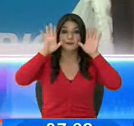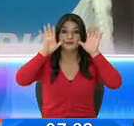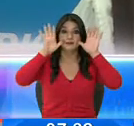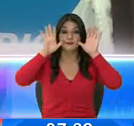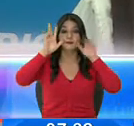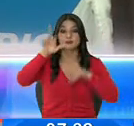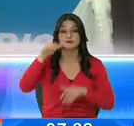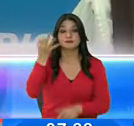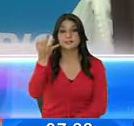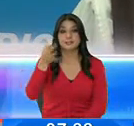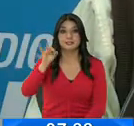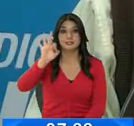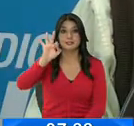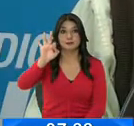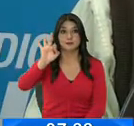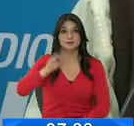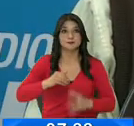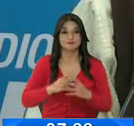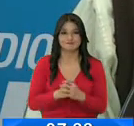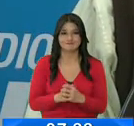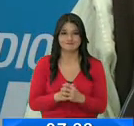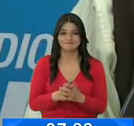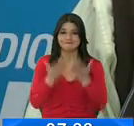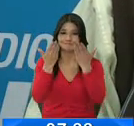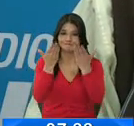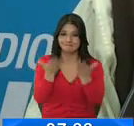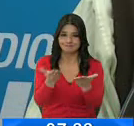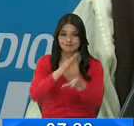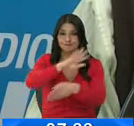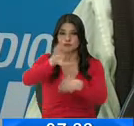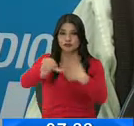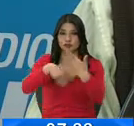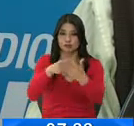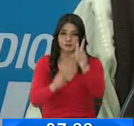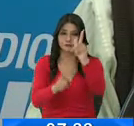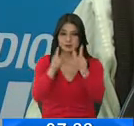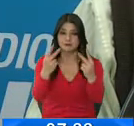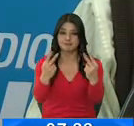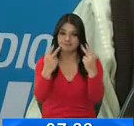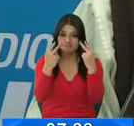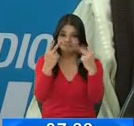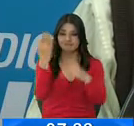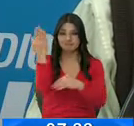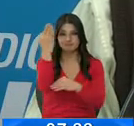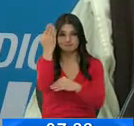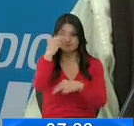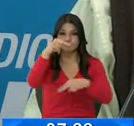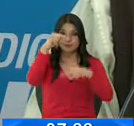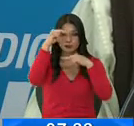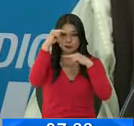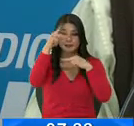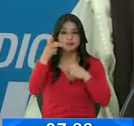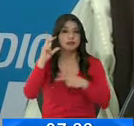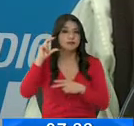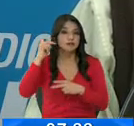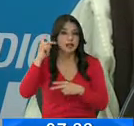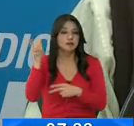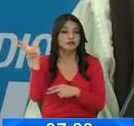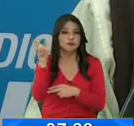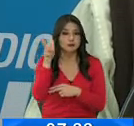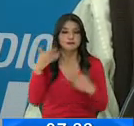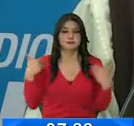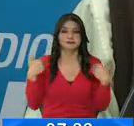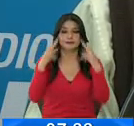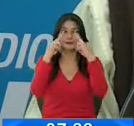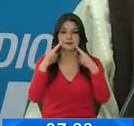de 2019 queremos desearles a todos los televidentes ya los oyentes una feliz navidad y que reine la